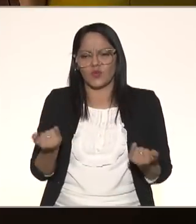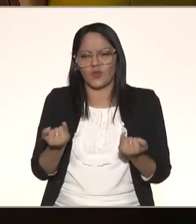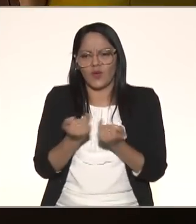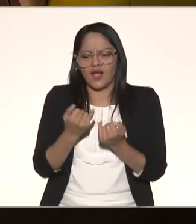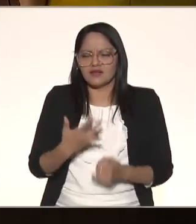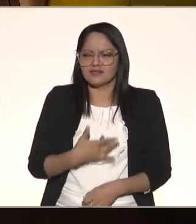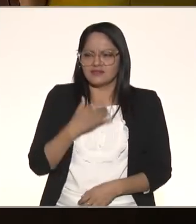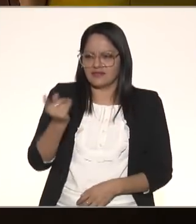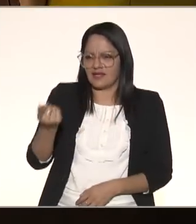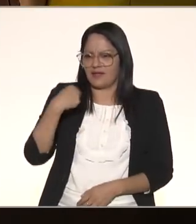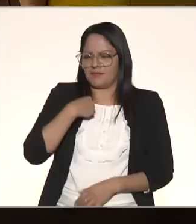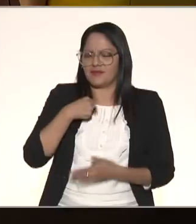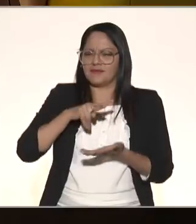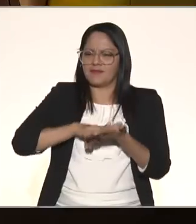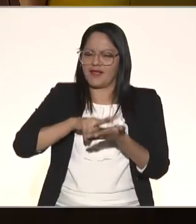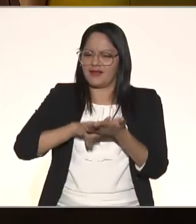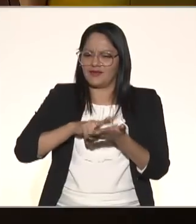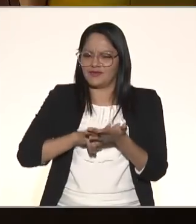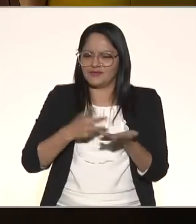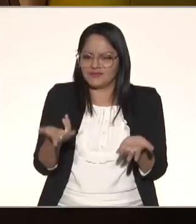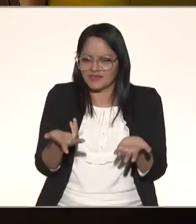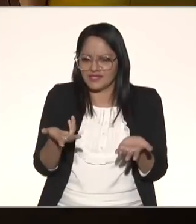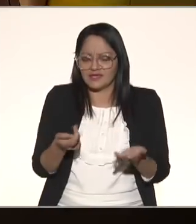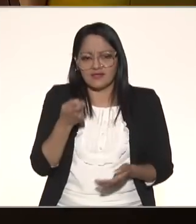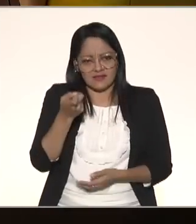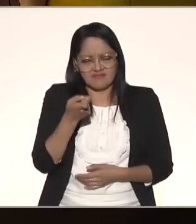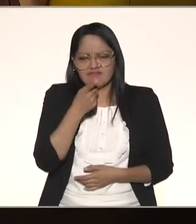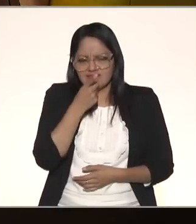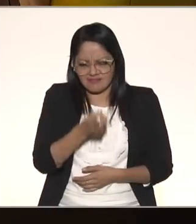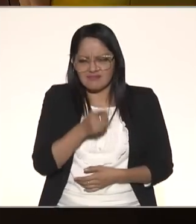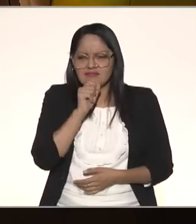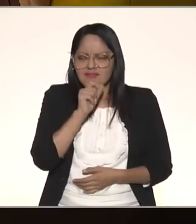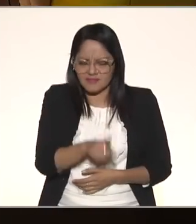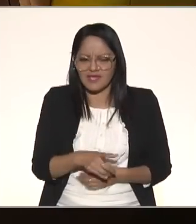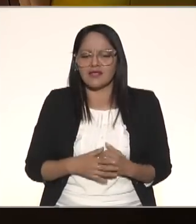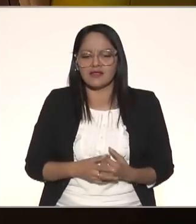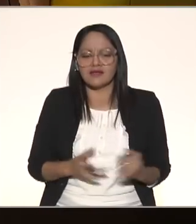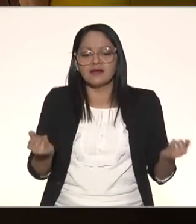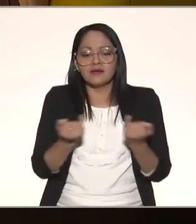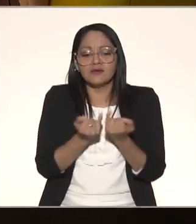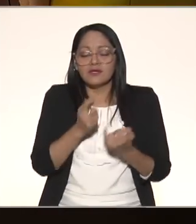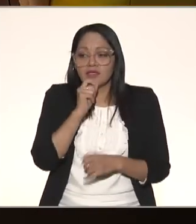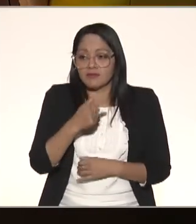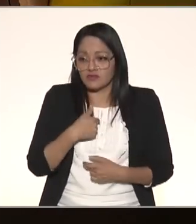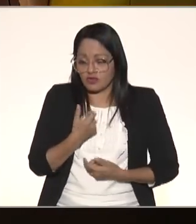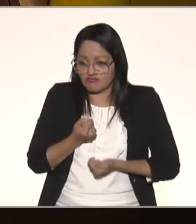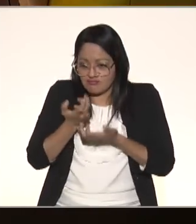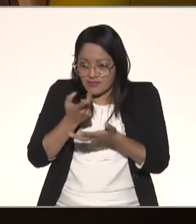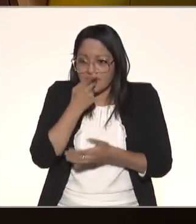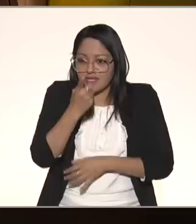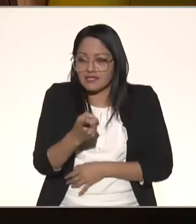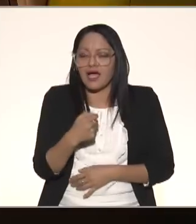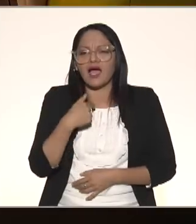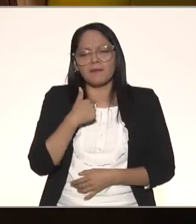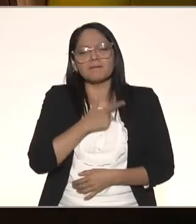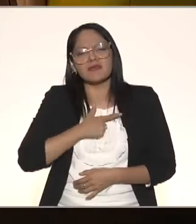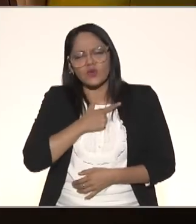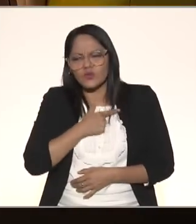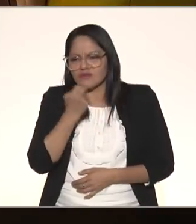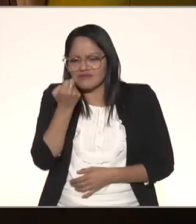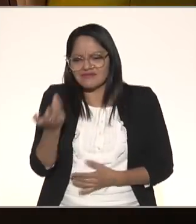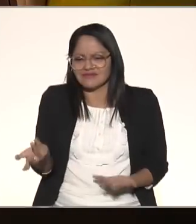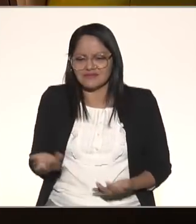que valoro lo que hice y se vale también también decirlo oye a me gusta que me lo